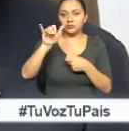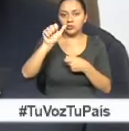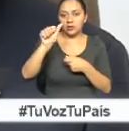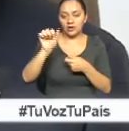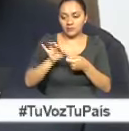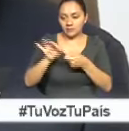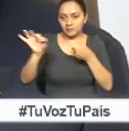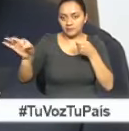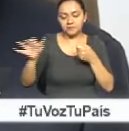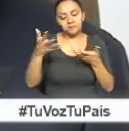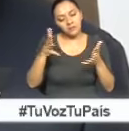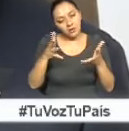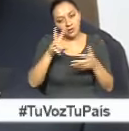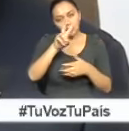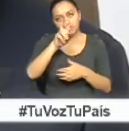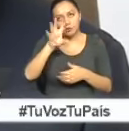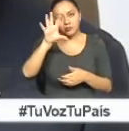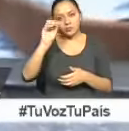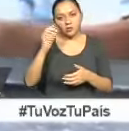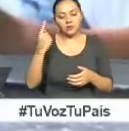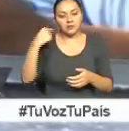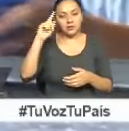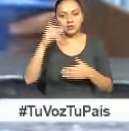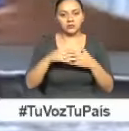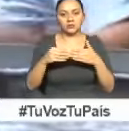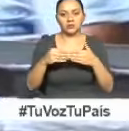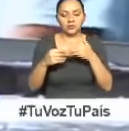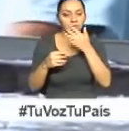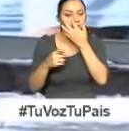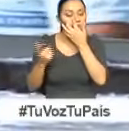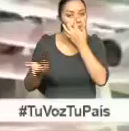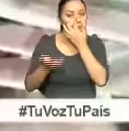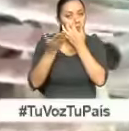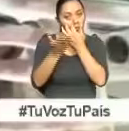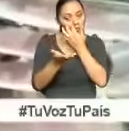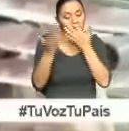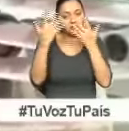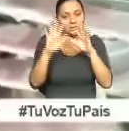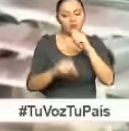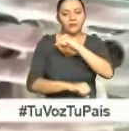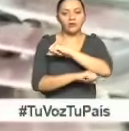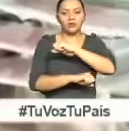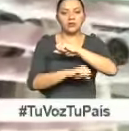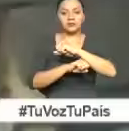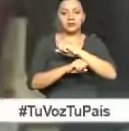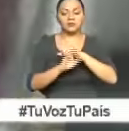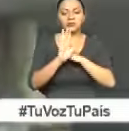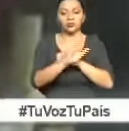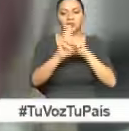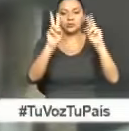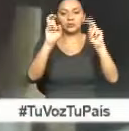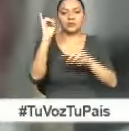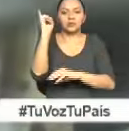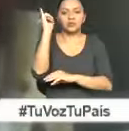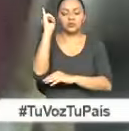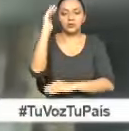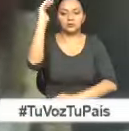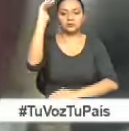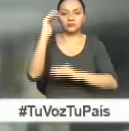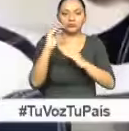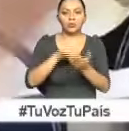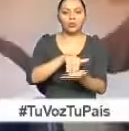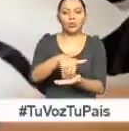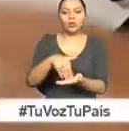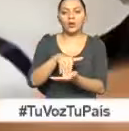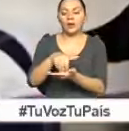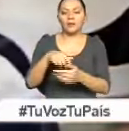de aproximadamente 250 millones de dólares. Con esta propuesta se busca fortalecer el sector industrial para reducir la